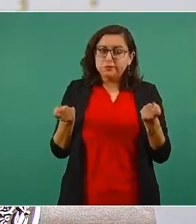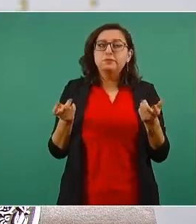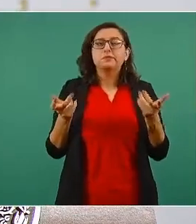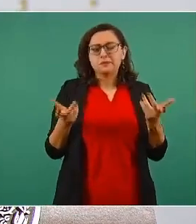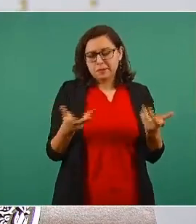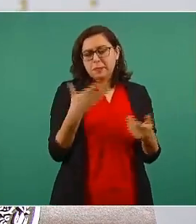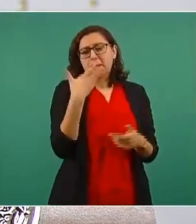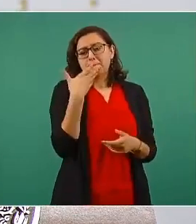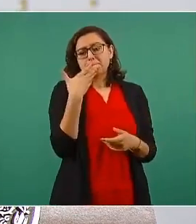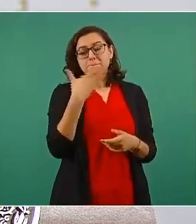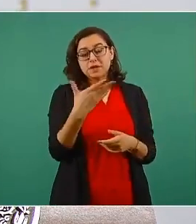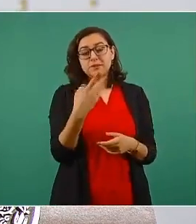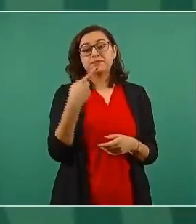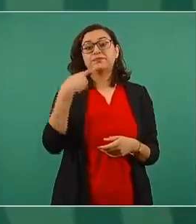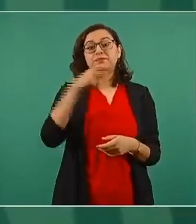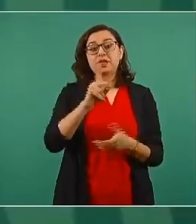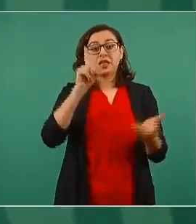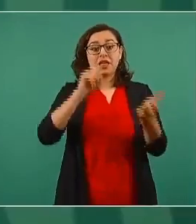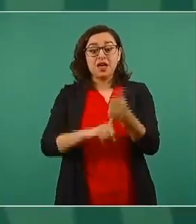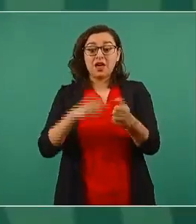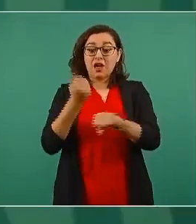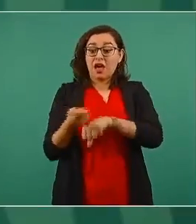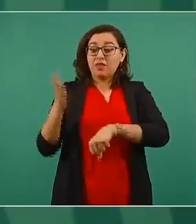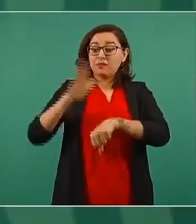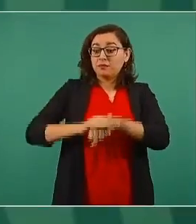de México,